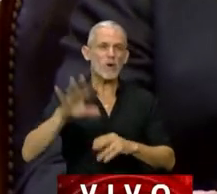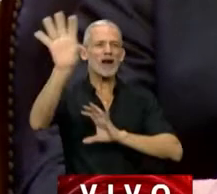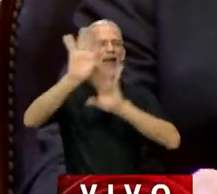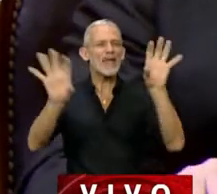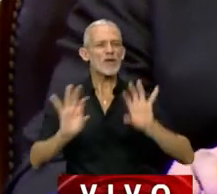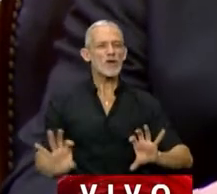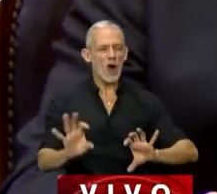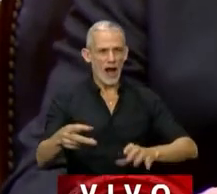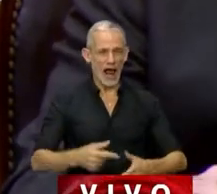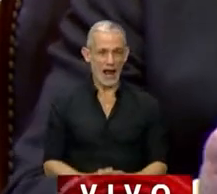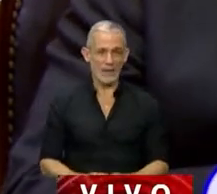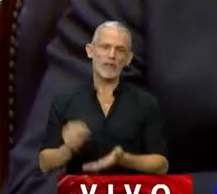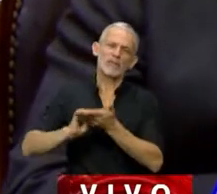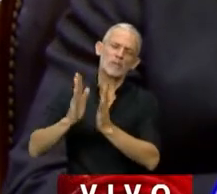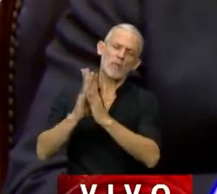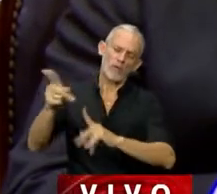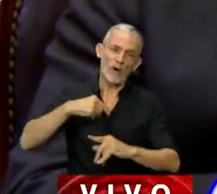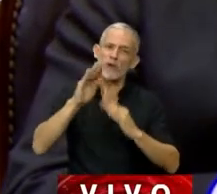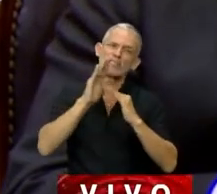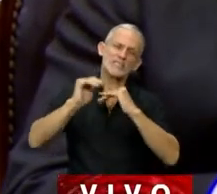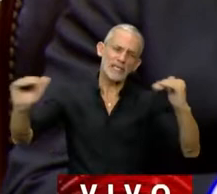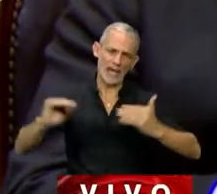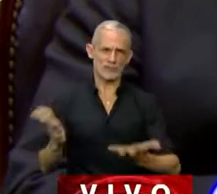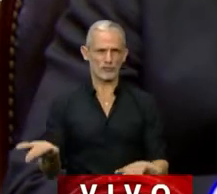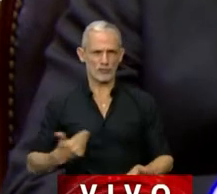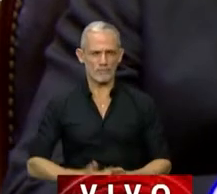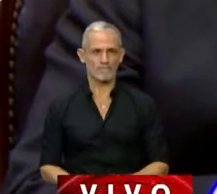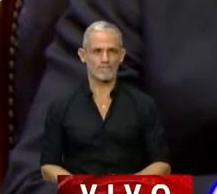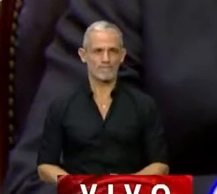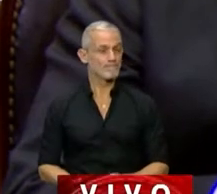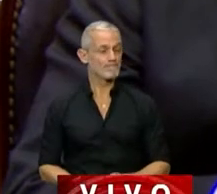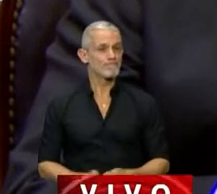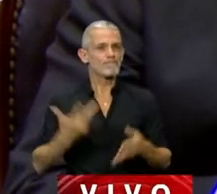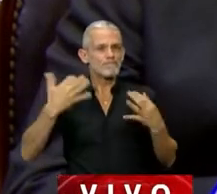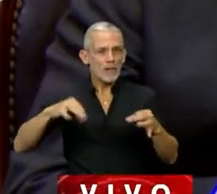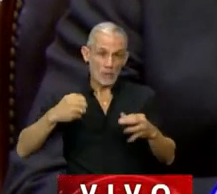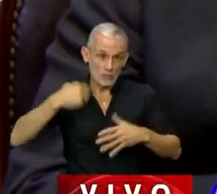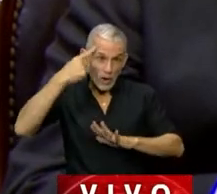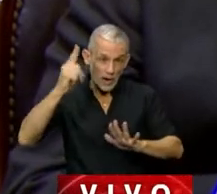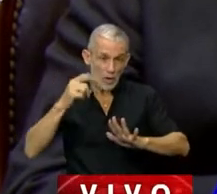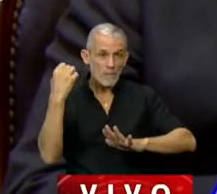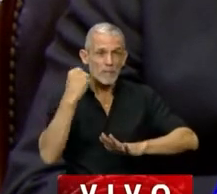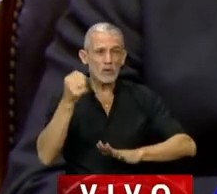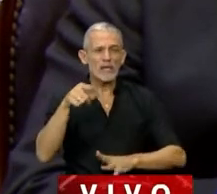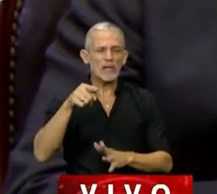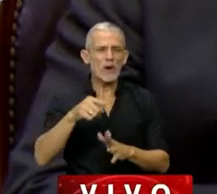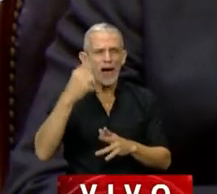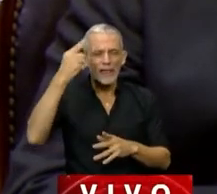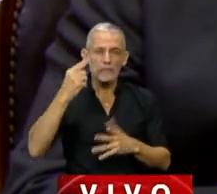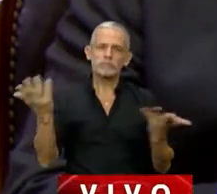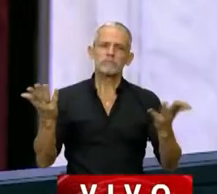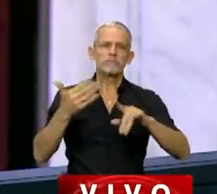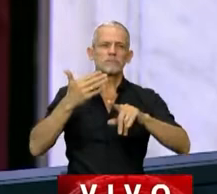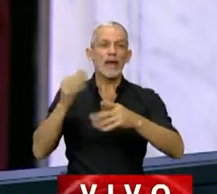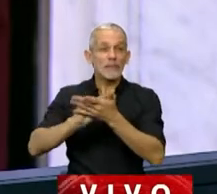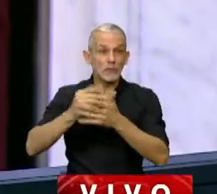regional. Diputados, por favor, les pido silencio porque hay que, me parece, remarcar que estas fueron iniciativas. Diputado